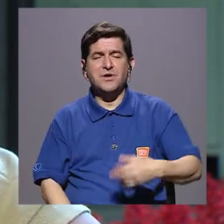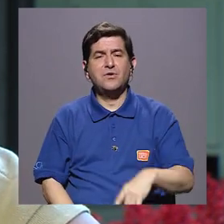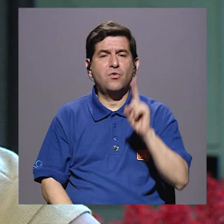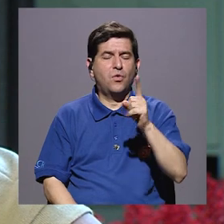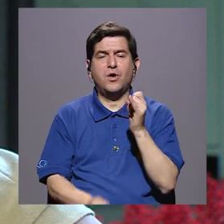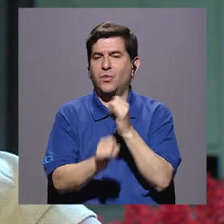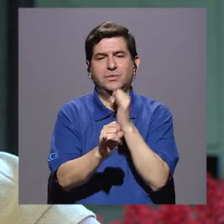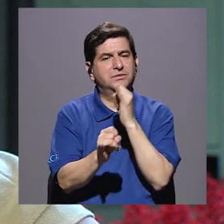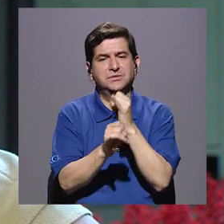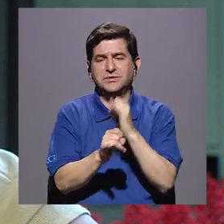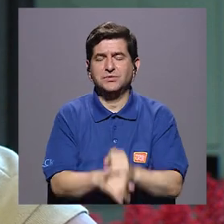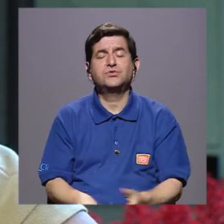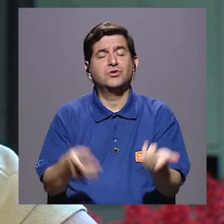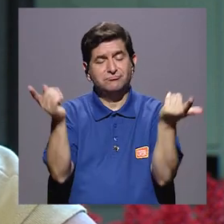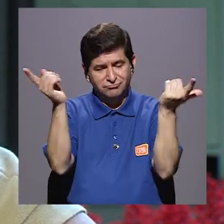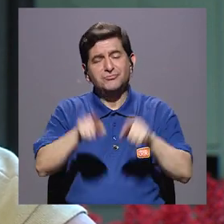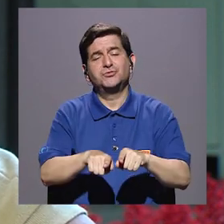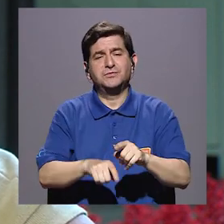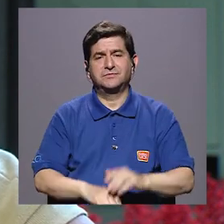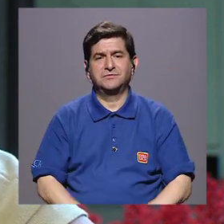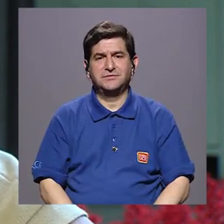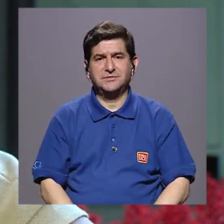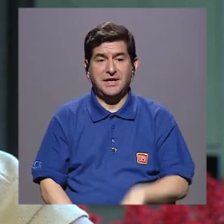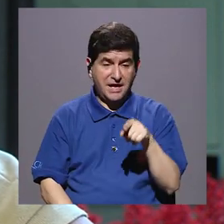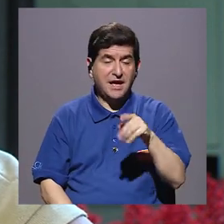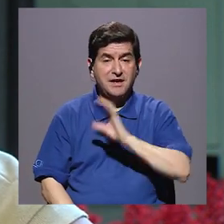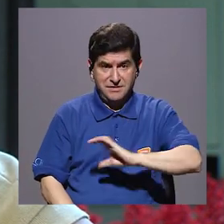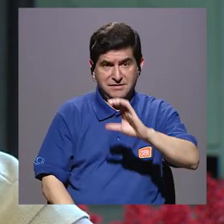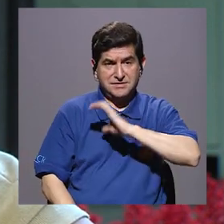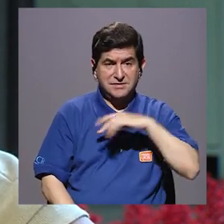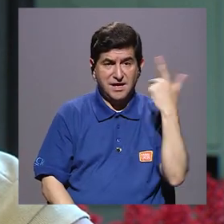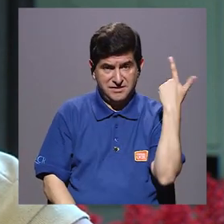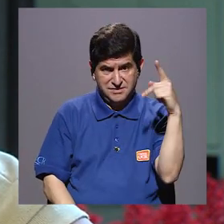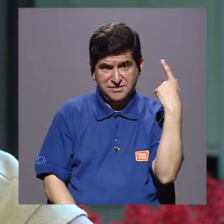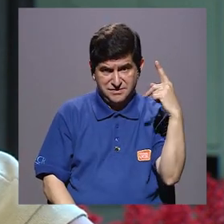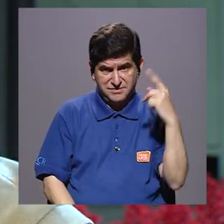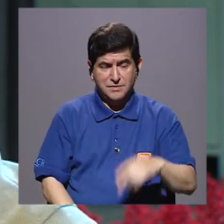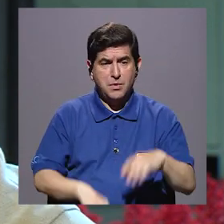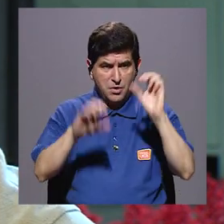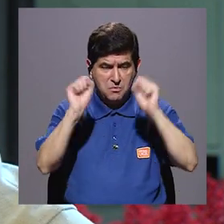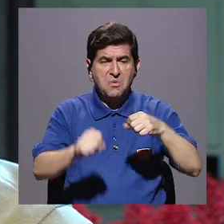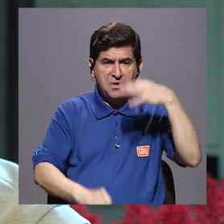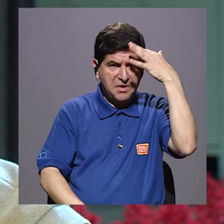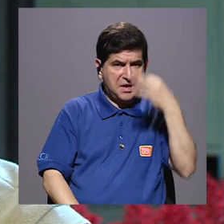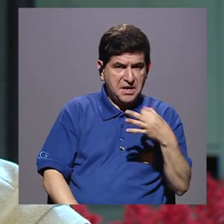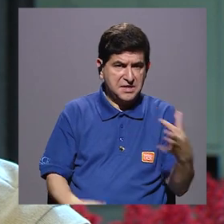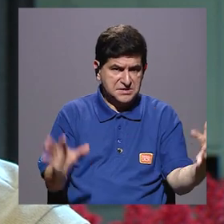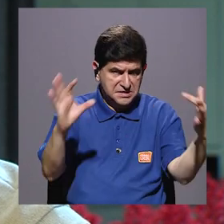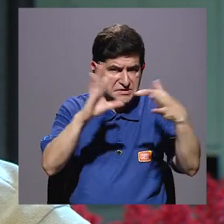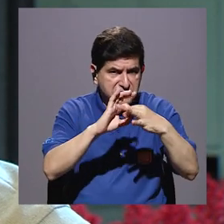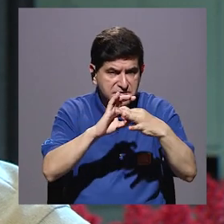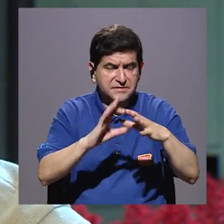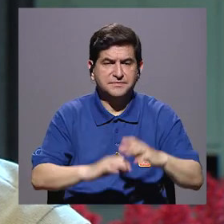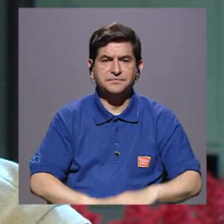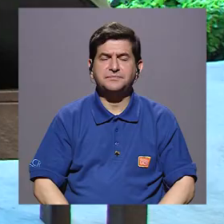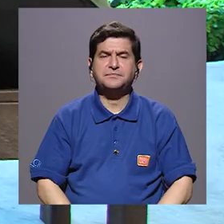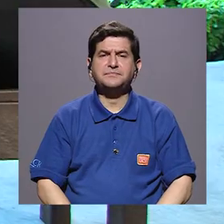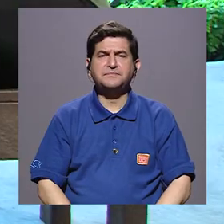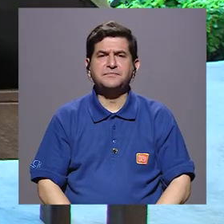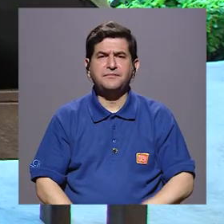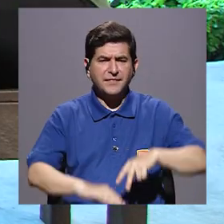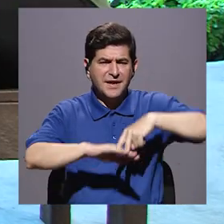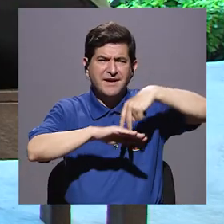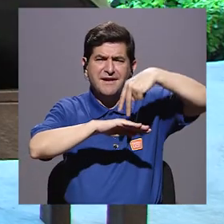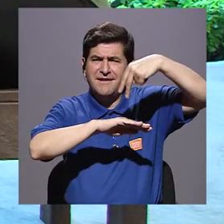en cuenta que sucede pues, en esta población. Entonces, esos son algunos factores de riesgo que se pueden atribuir a esta población. Las